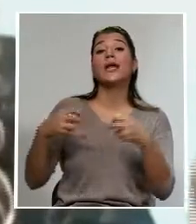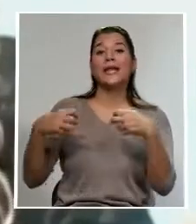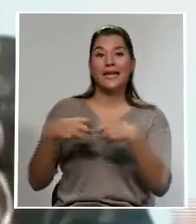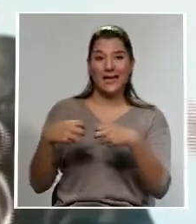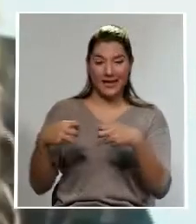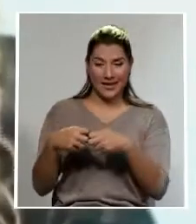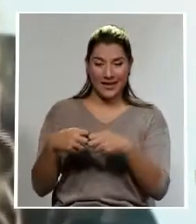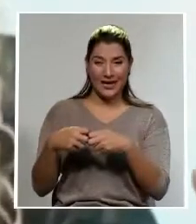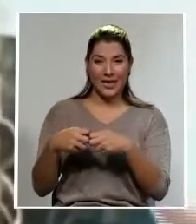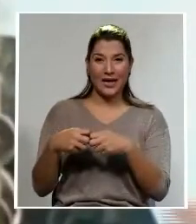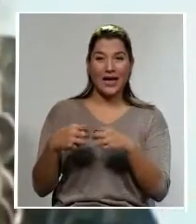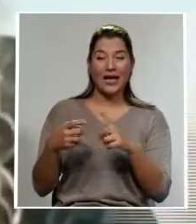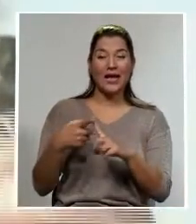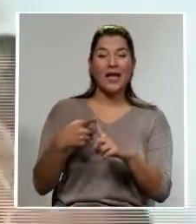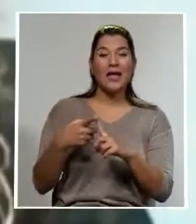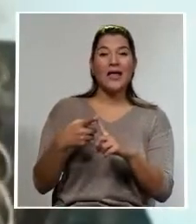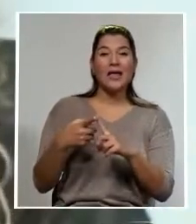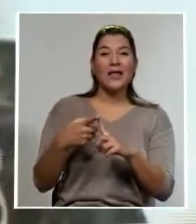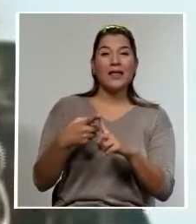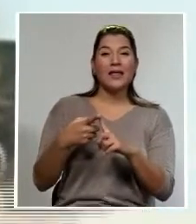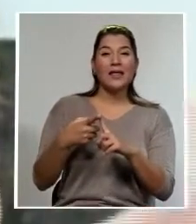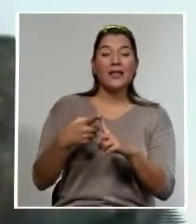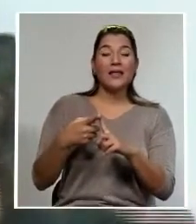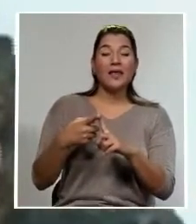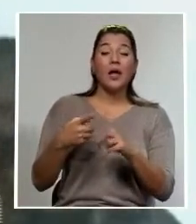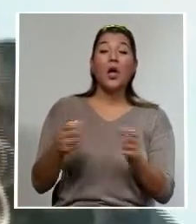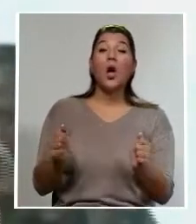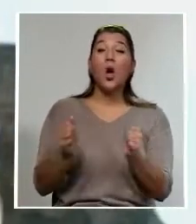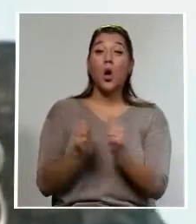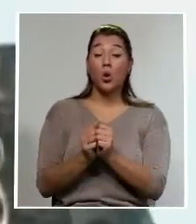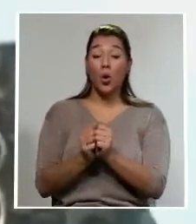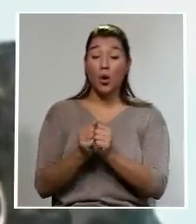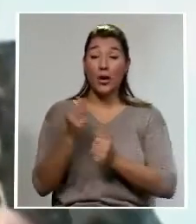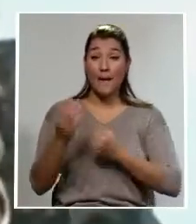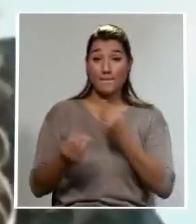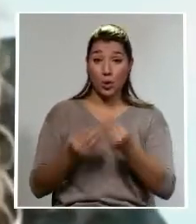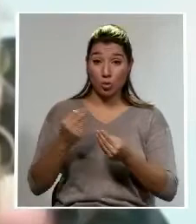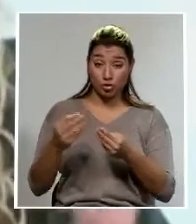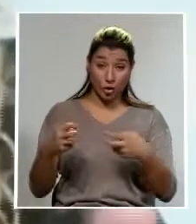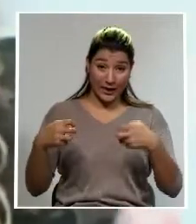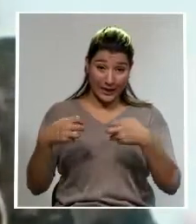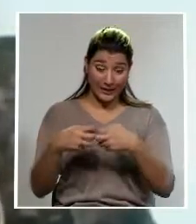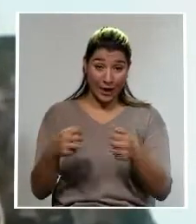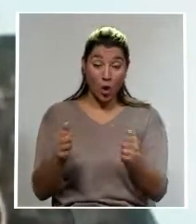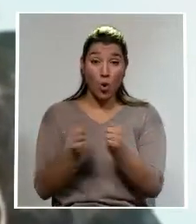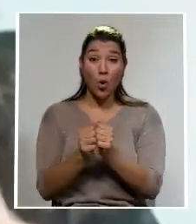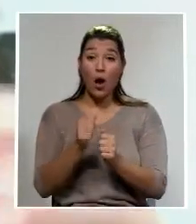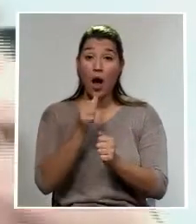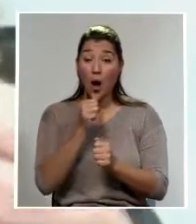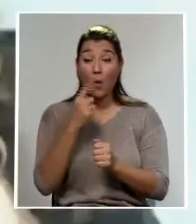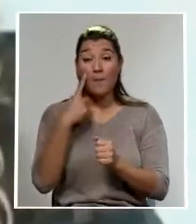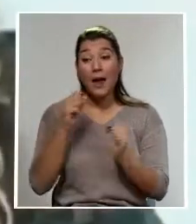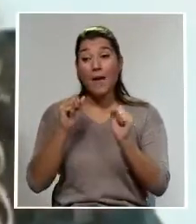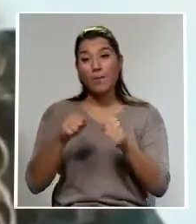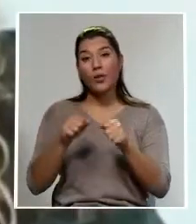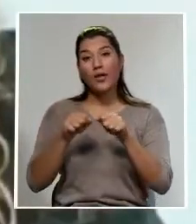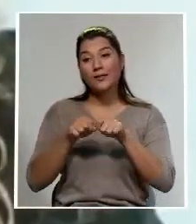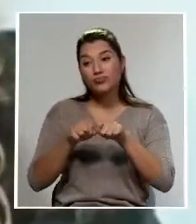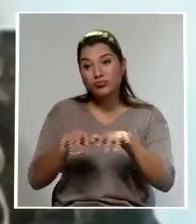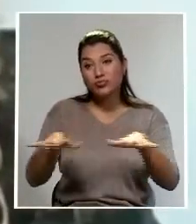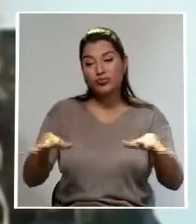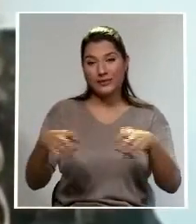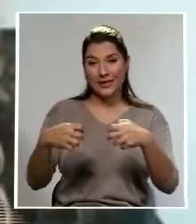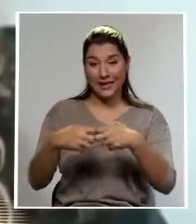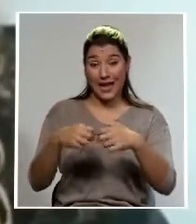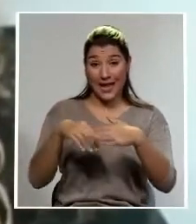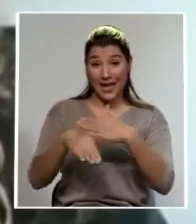masas o hidroeléctricas que generaban la producción eléctrica para poder dar electricidad a todo el país. Hoy la